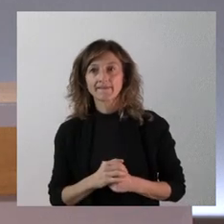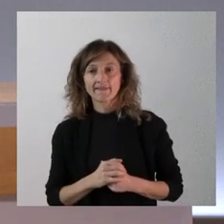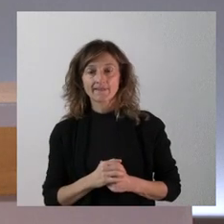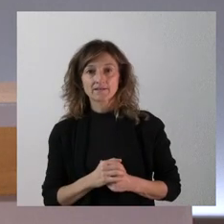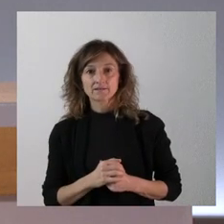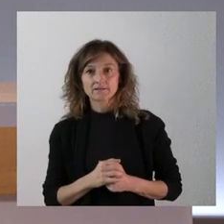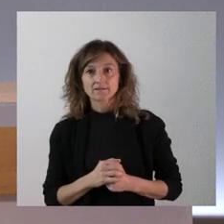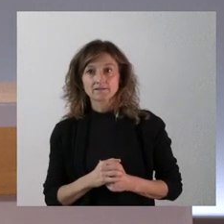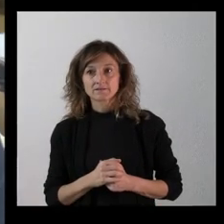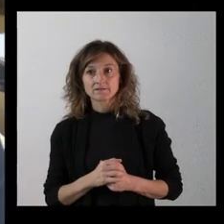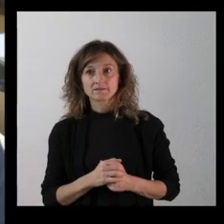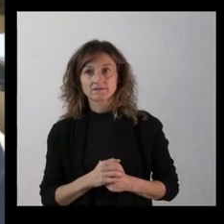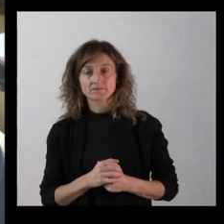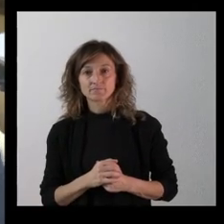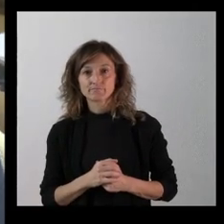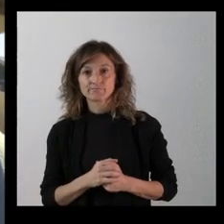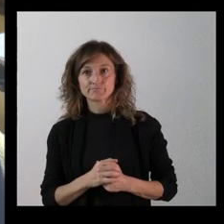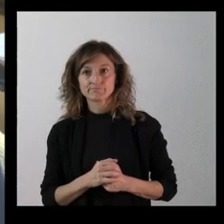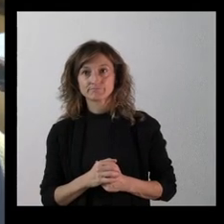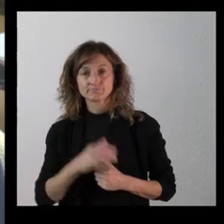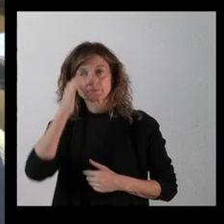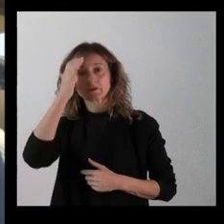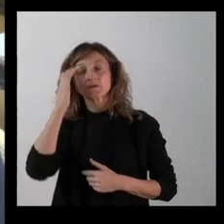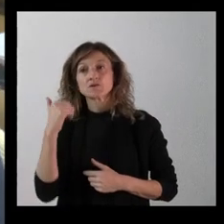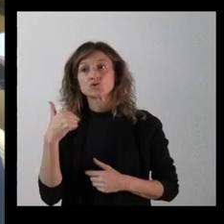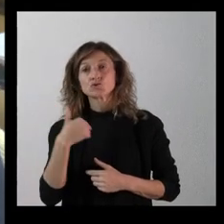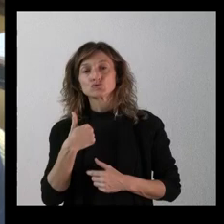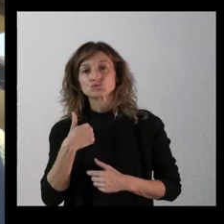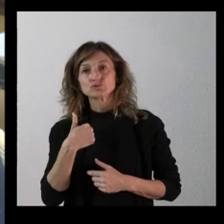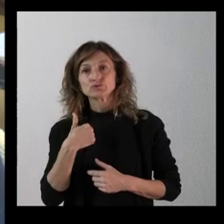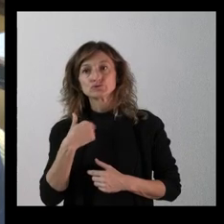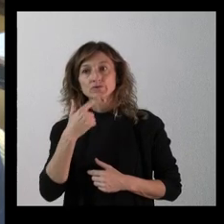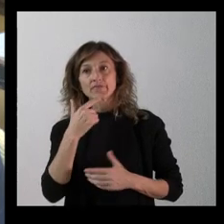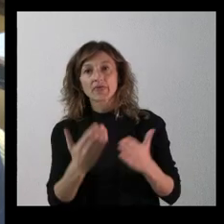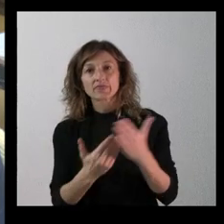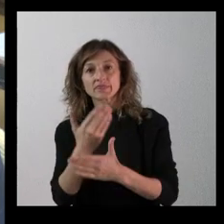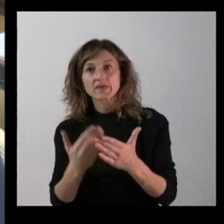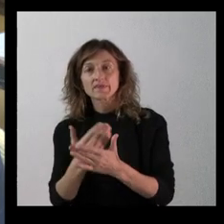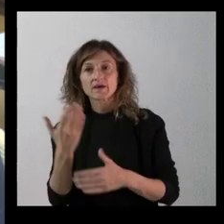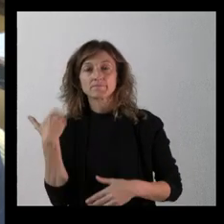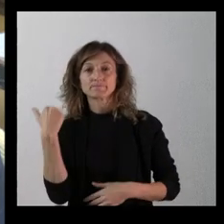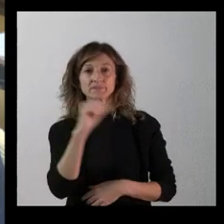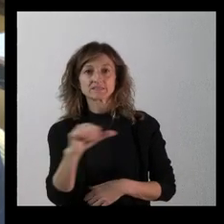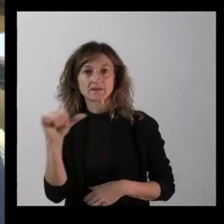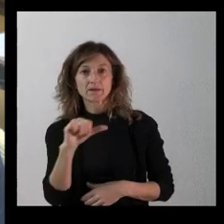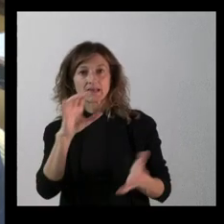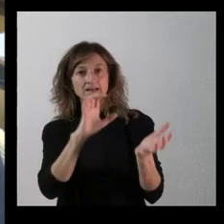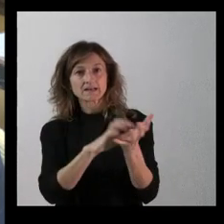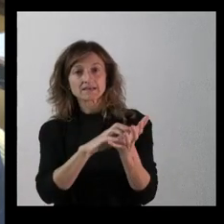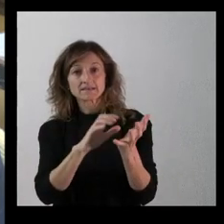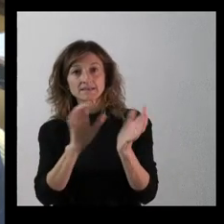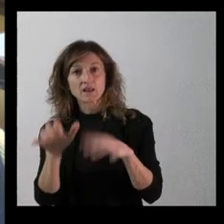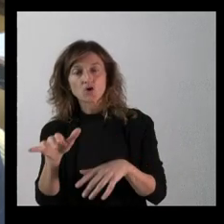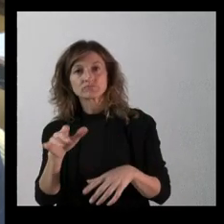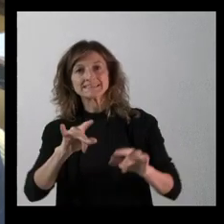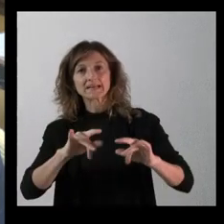la primera bueno el presidente ayer defendía como última vez también me iba definiendo varios días varias semanas Perdón que Castilla y león es una tierra de